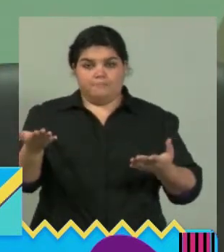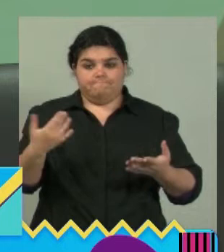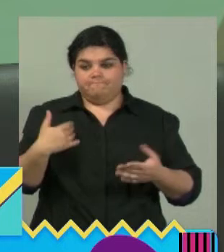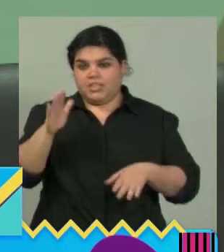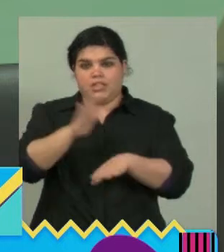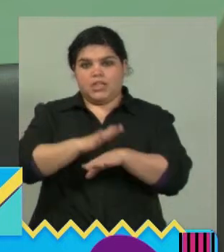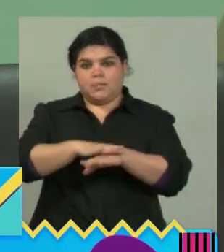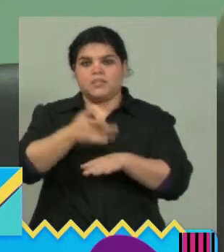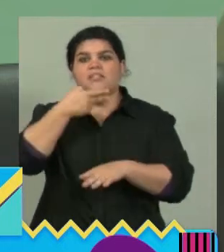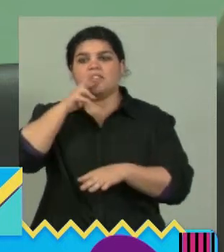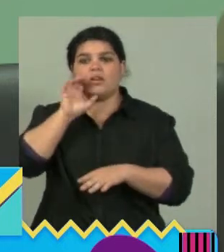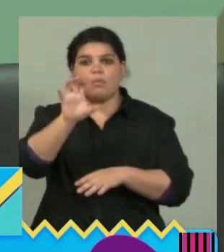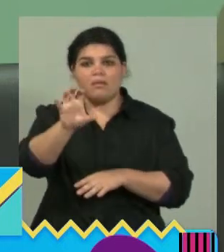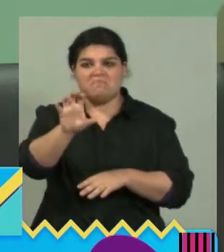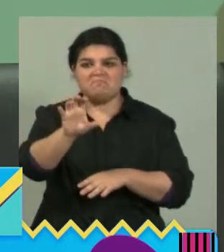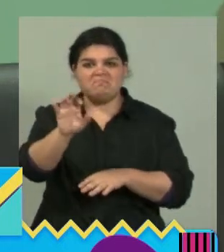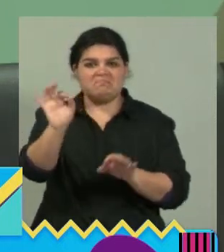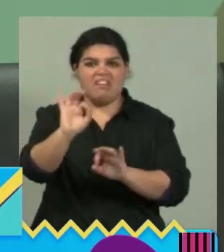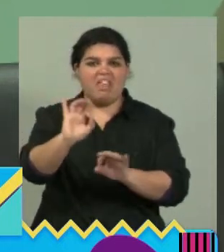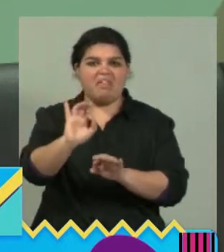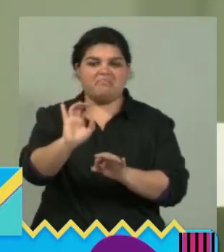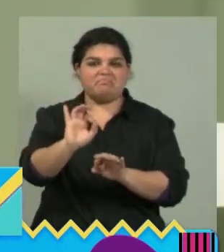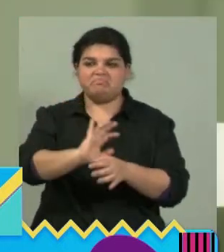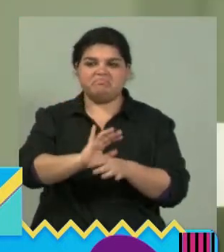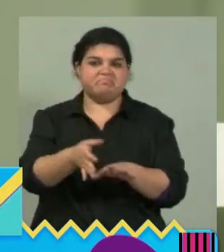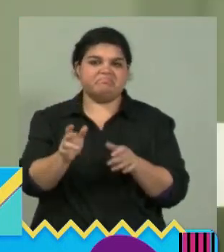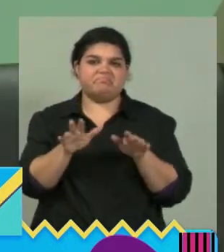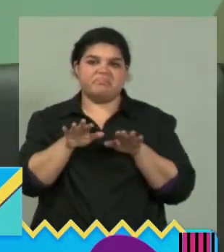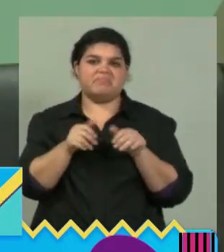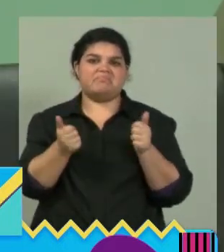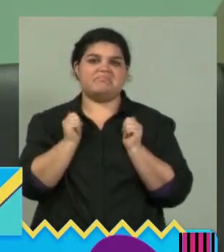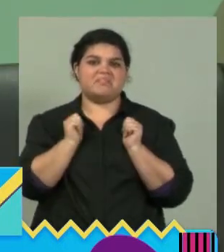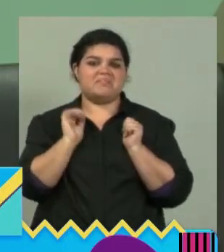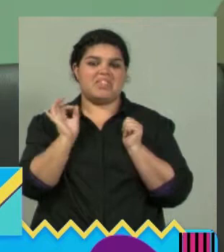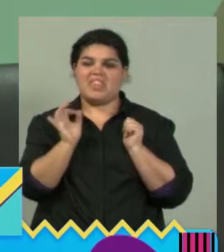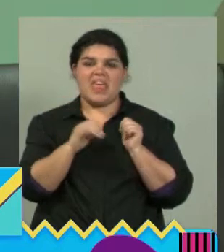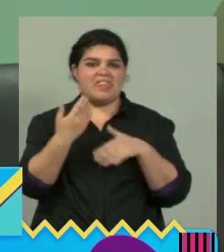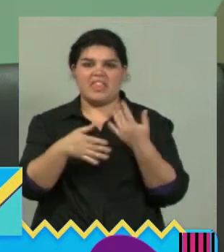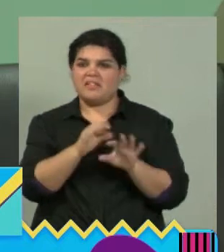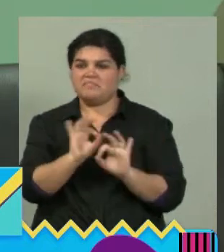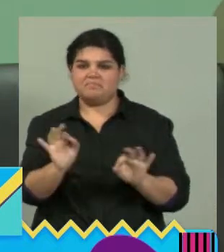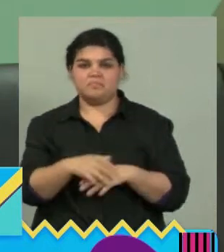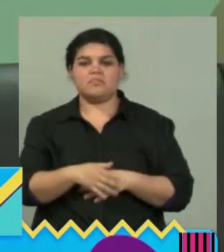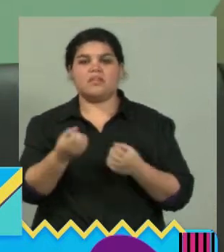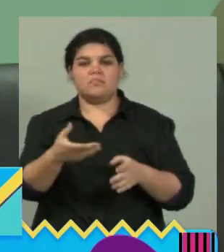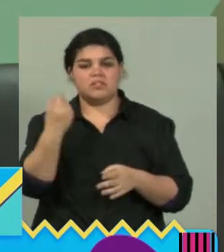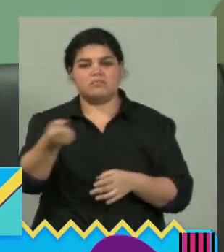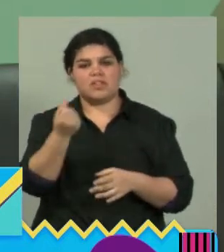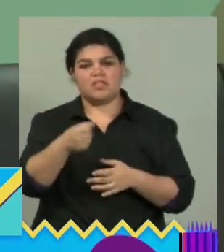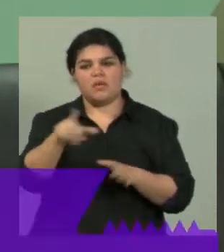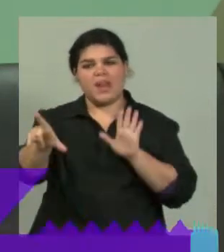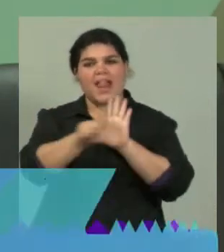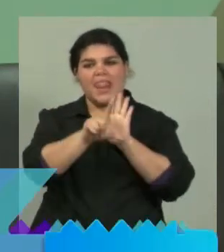autoridades no hacen absolutamente nada. Por eso digo yo que esta una legislación así parecida nos